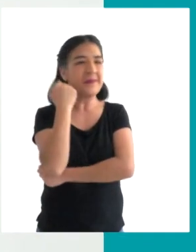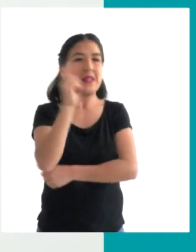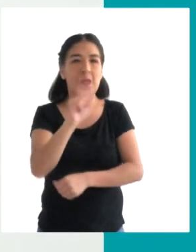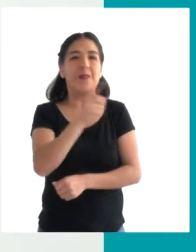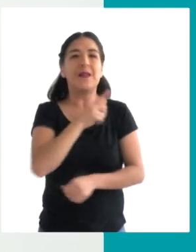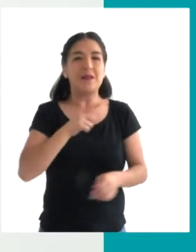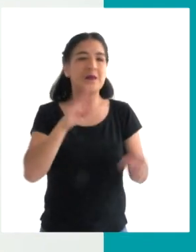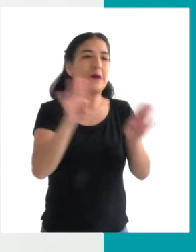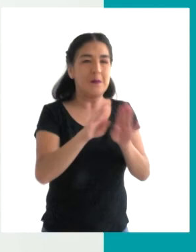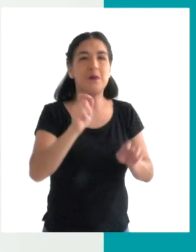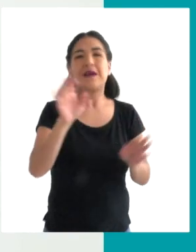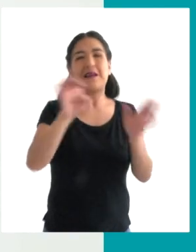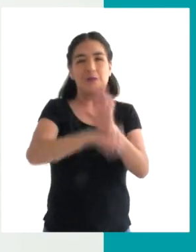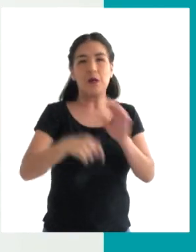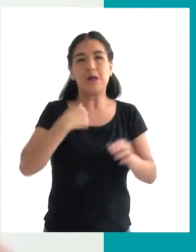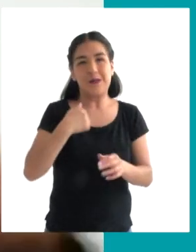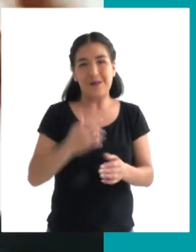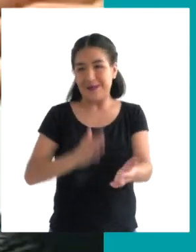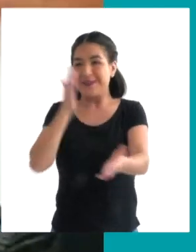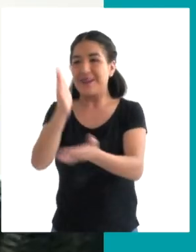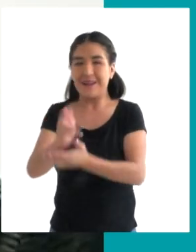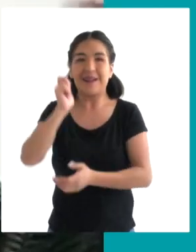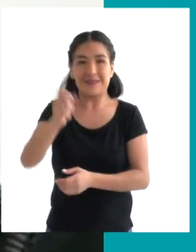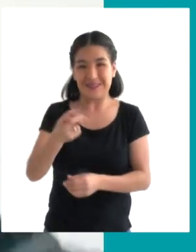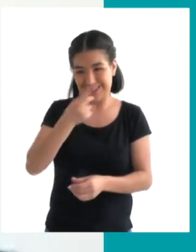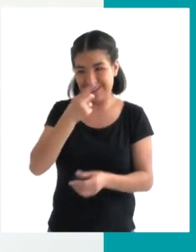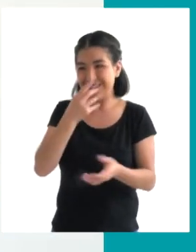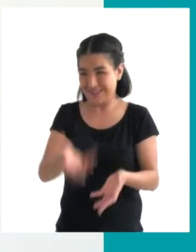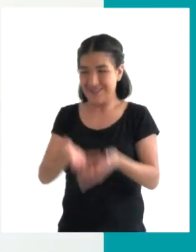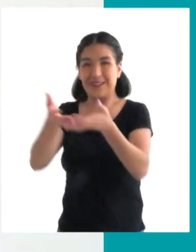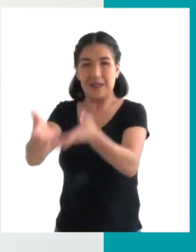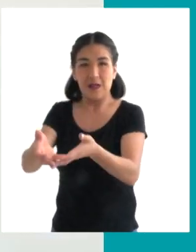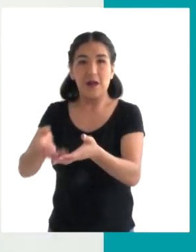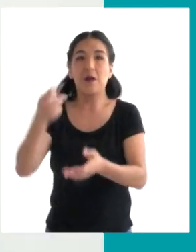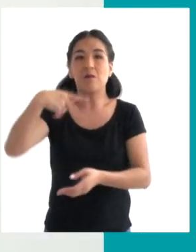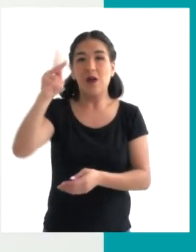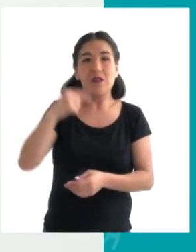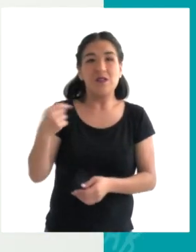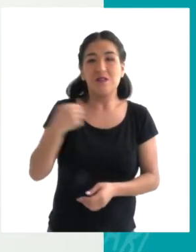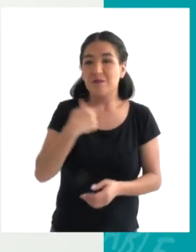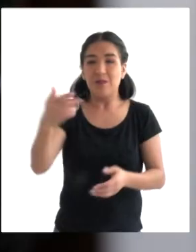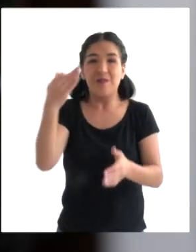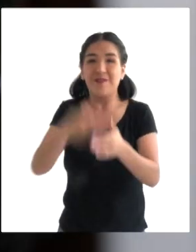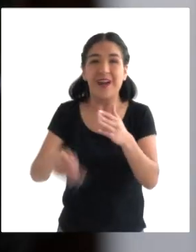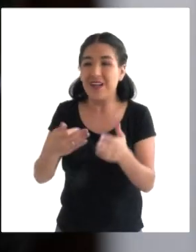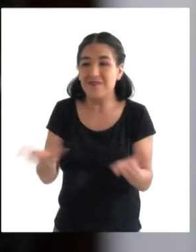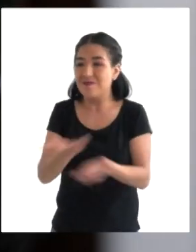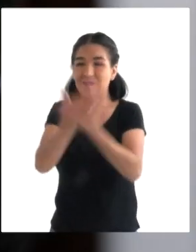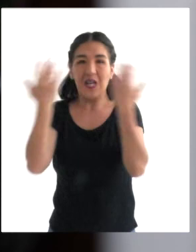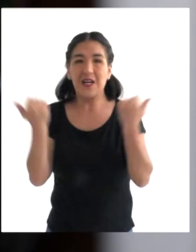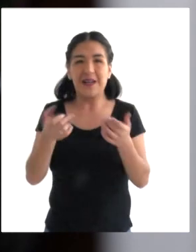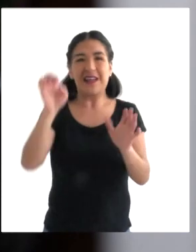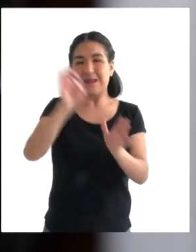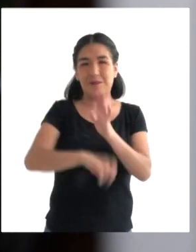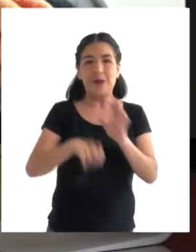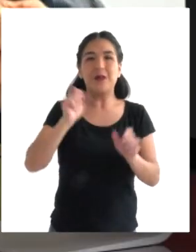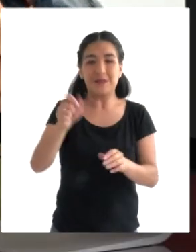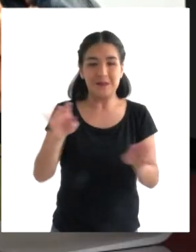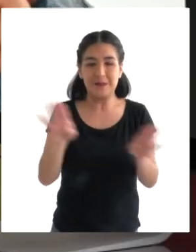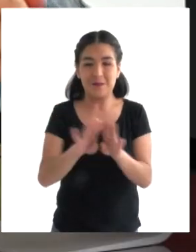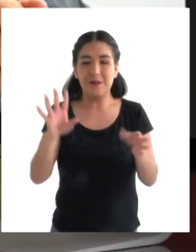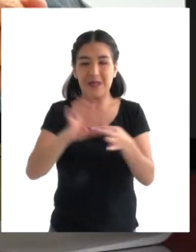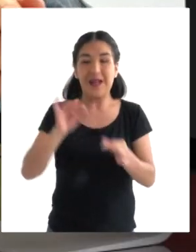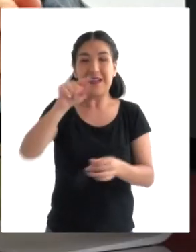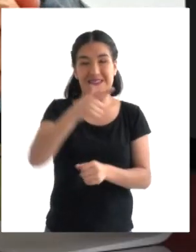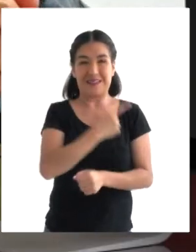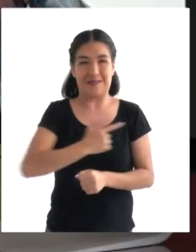de desayunar, o te traje y te quise ayudar con hacer algo, pero no hice lo que tú necesitabas. O por ejemplo, ya sé algo que te va a gustar mucho